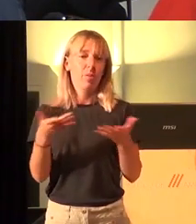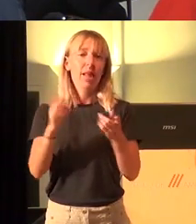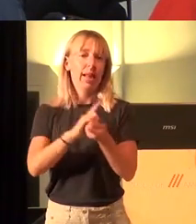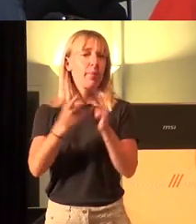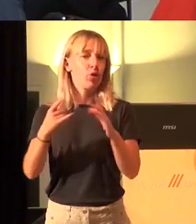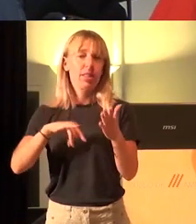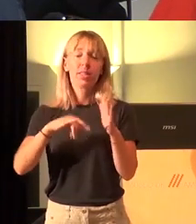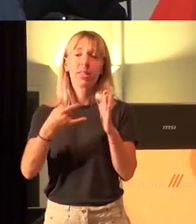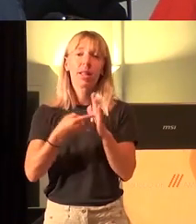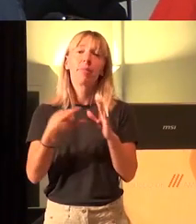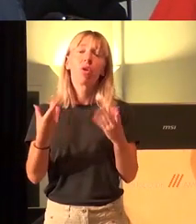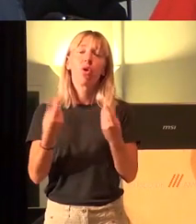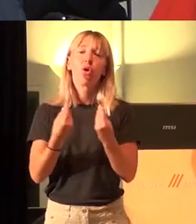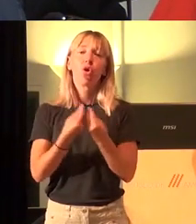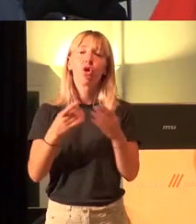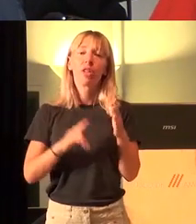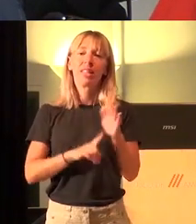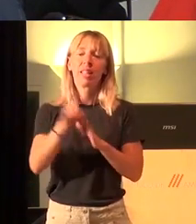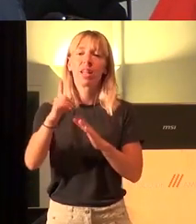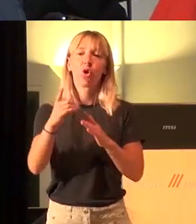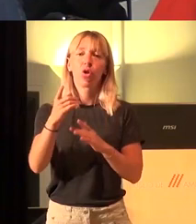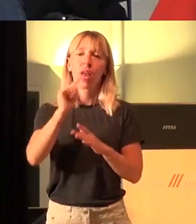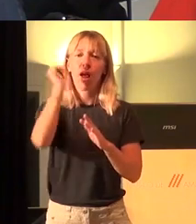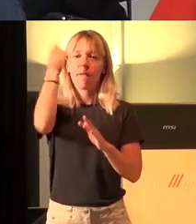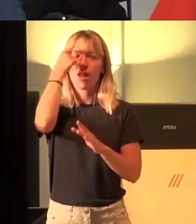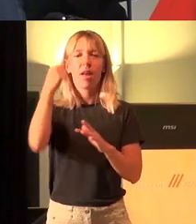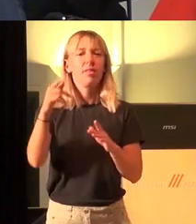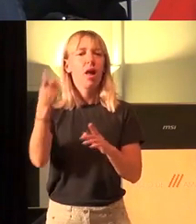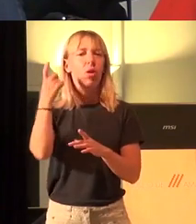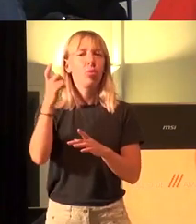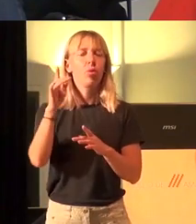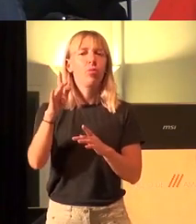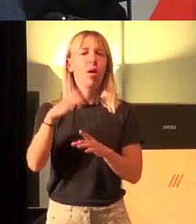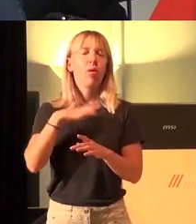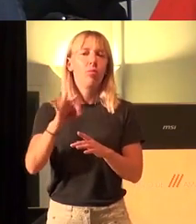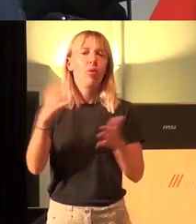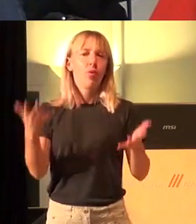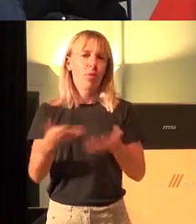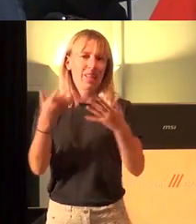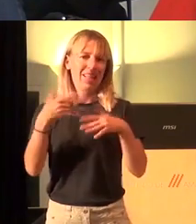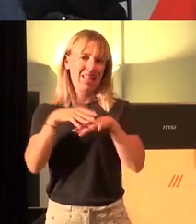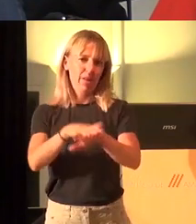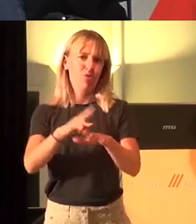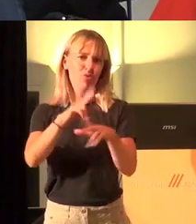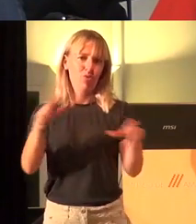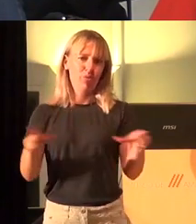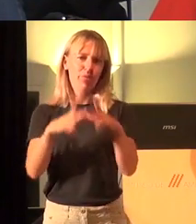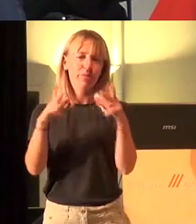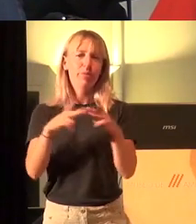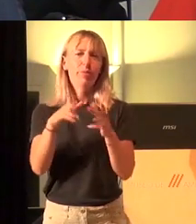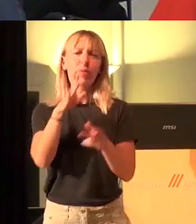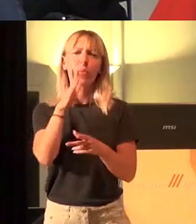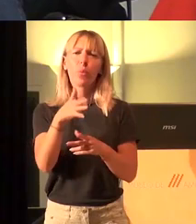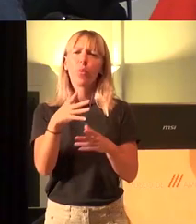sistémico con ese desarrollo de habilidades de los alumnos para poder fomentar la integración social. ¿Y por